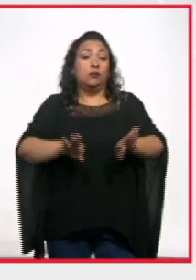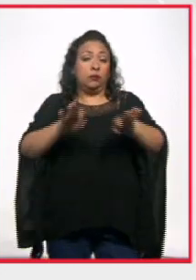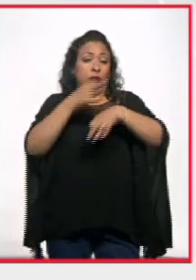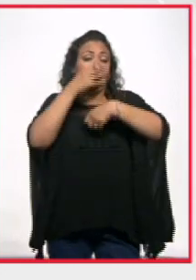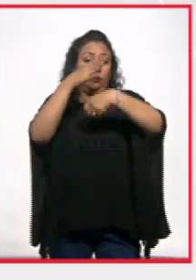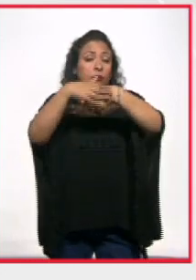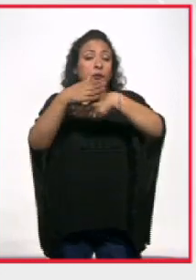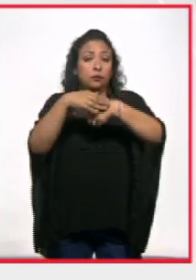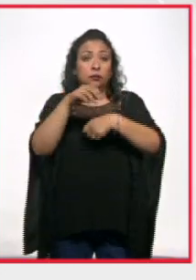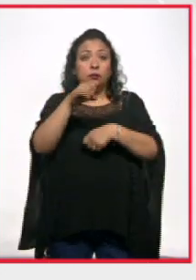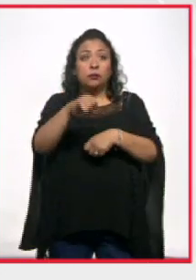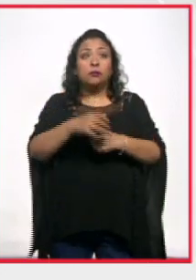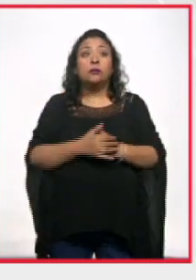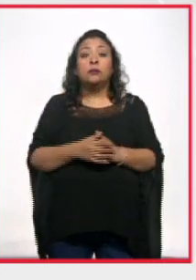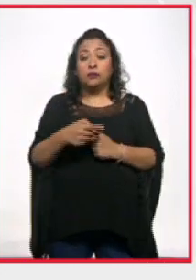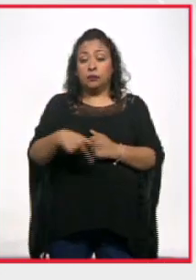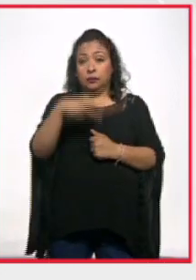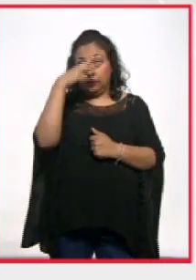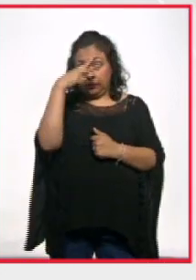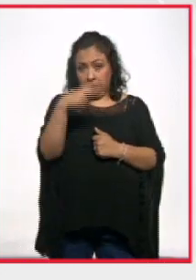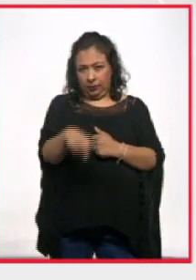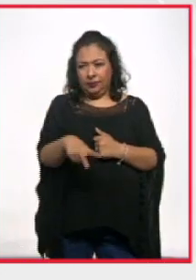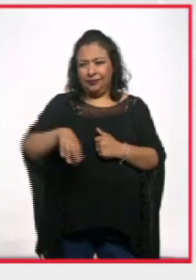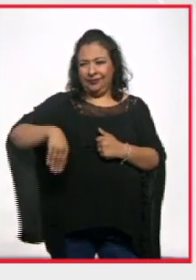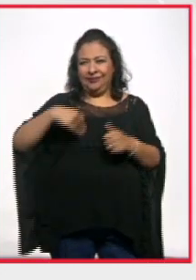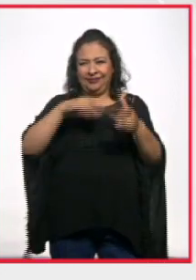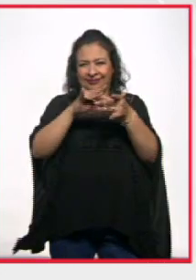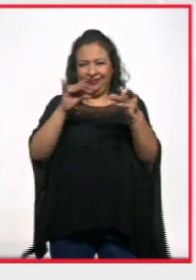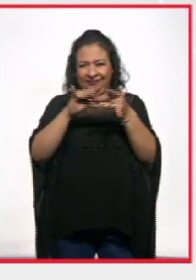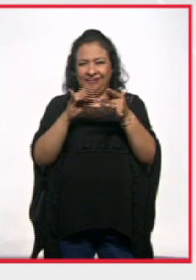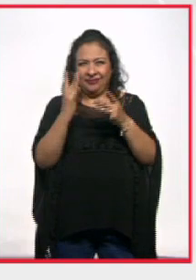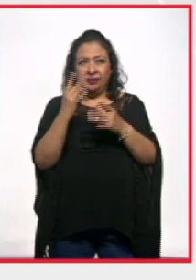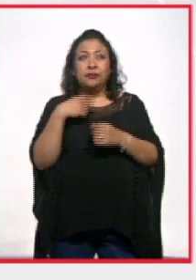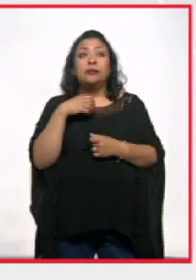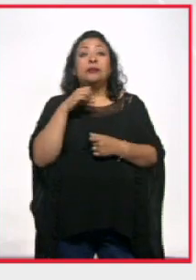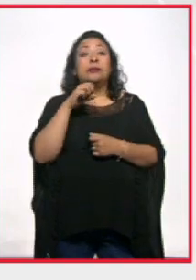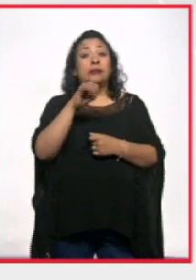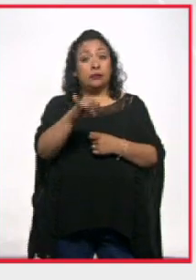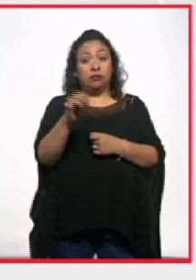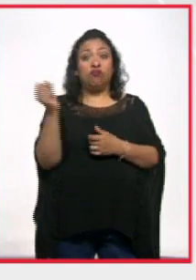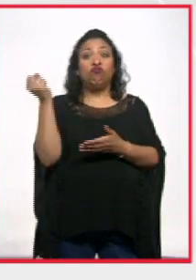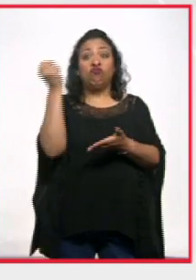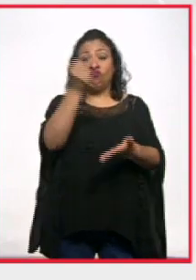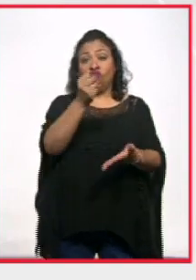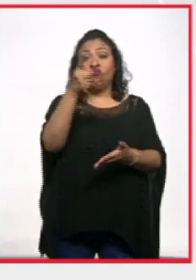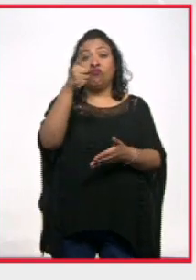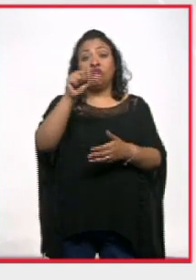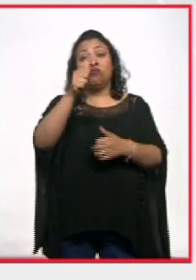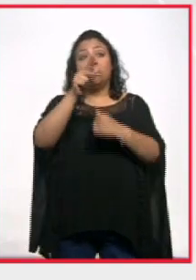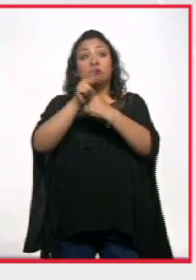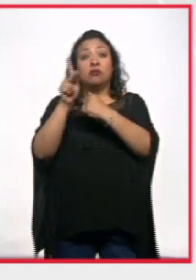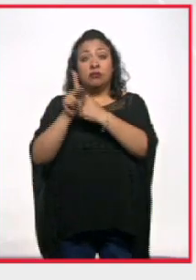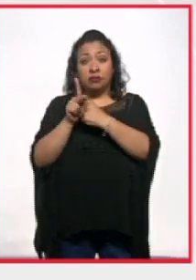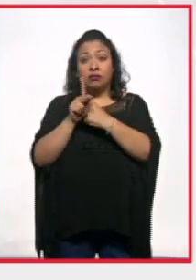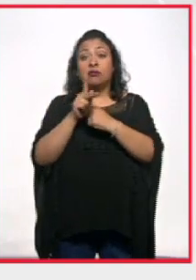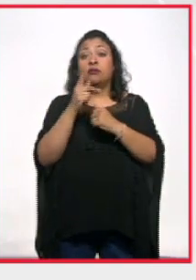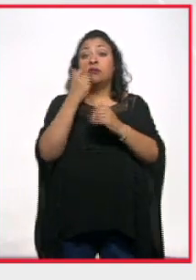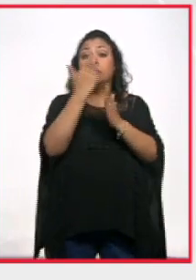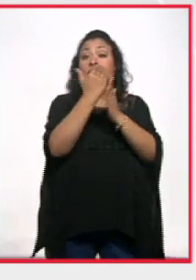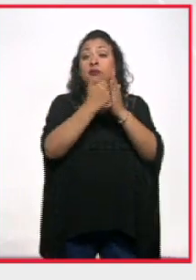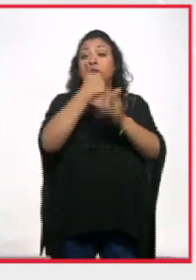mencionar que en México, como lo dijiste, sí es la inversión extranjera es el sexto lugar a nivel